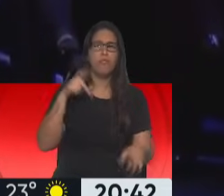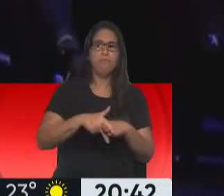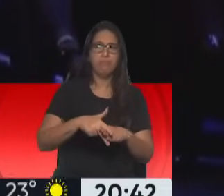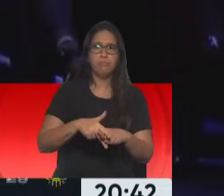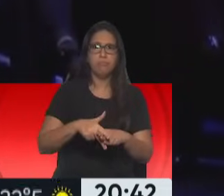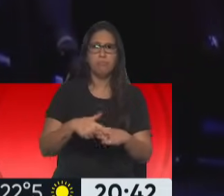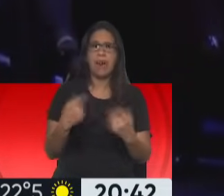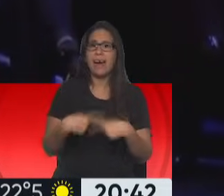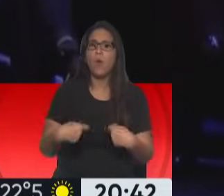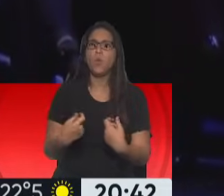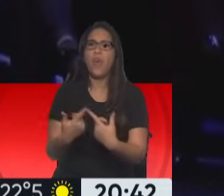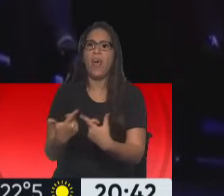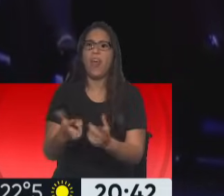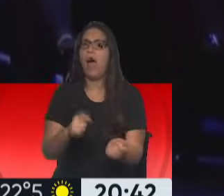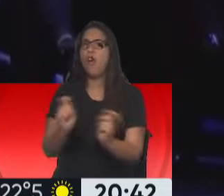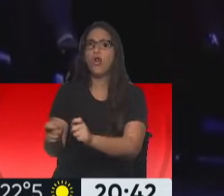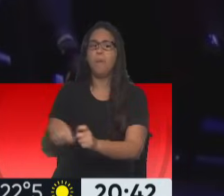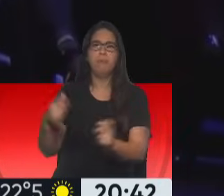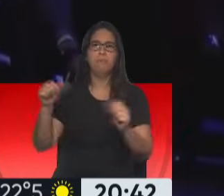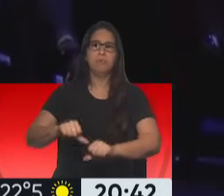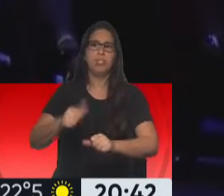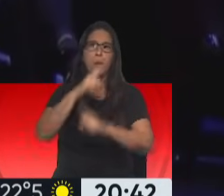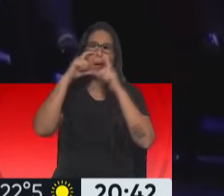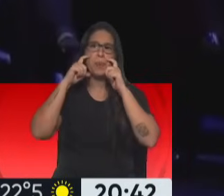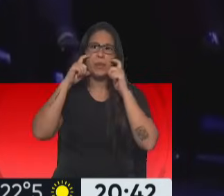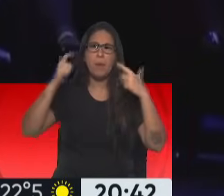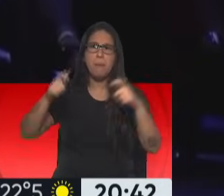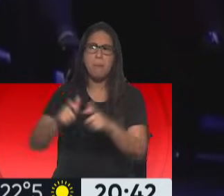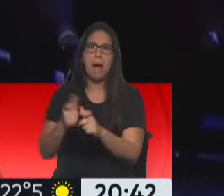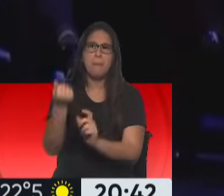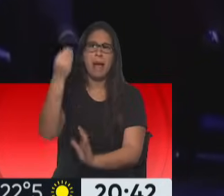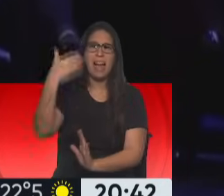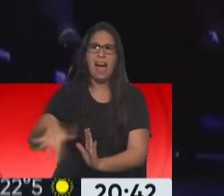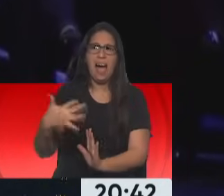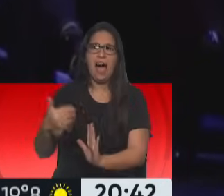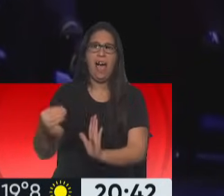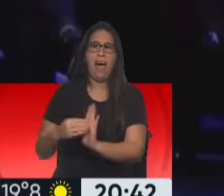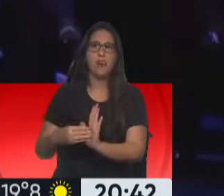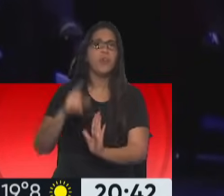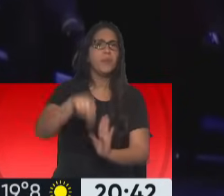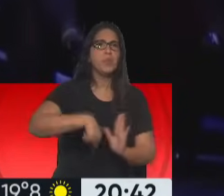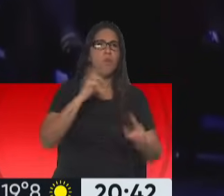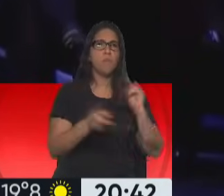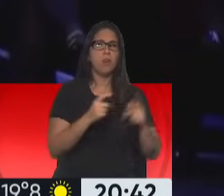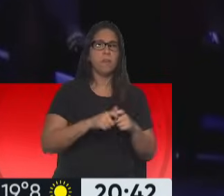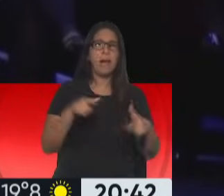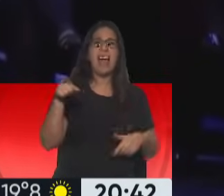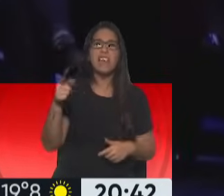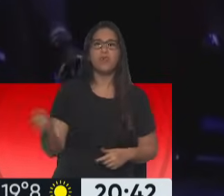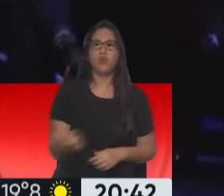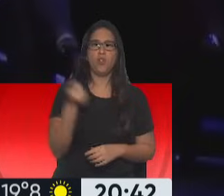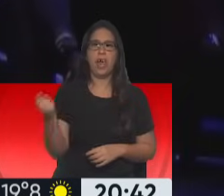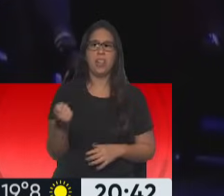recursos. Por lo tanto, hubo menos barbijos y más caros y, por ende, más muertos. Eso es el socialismo,